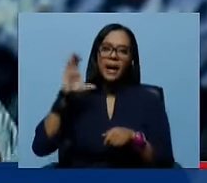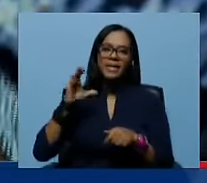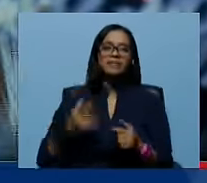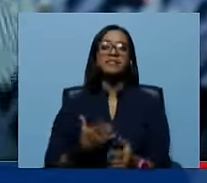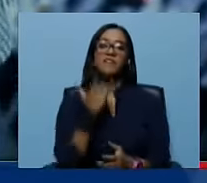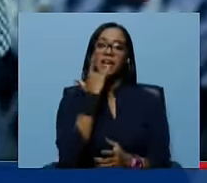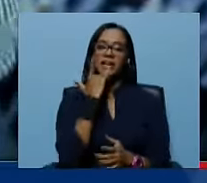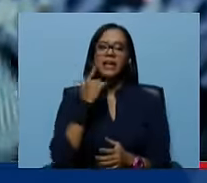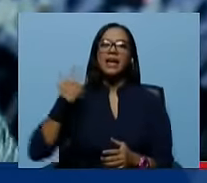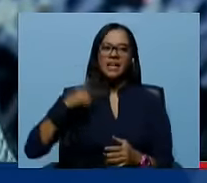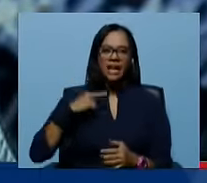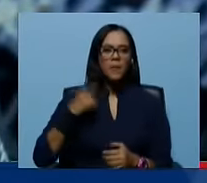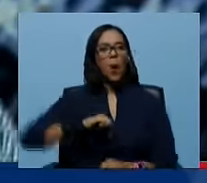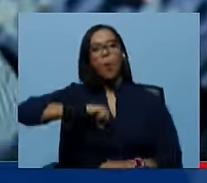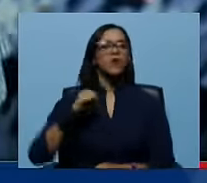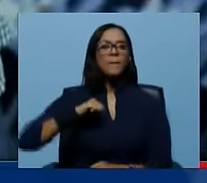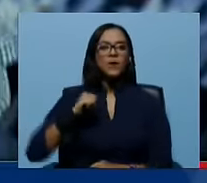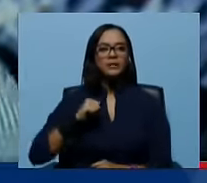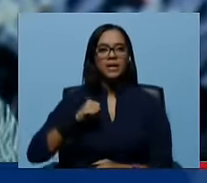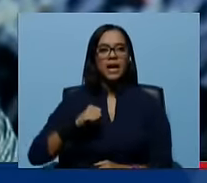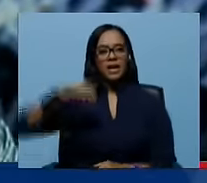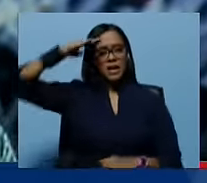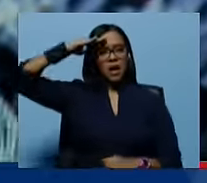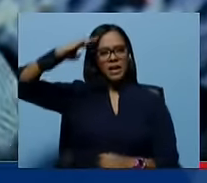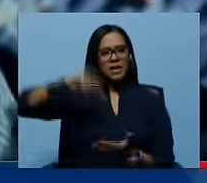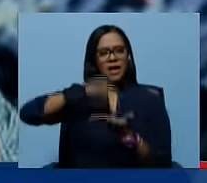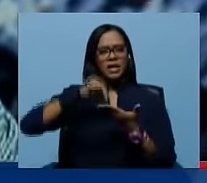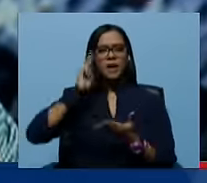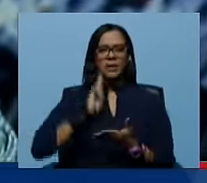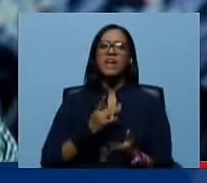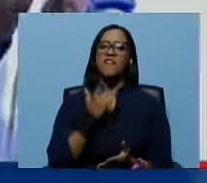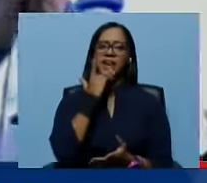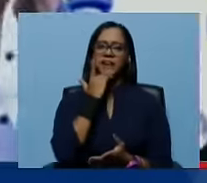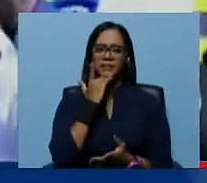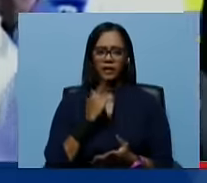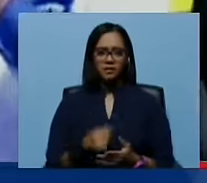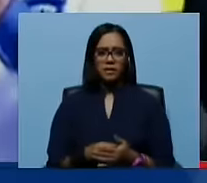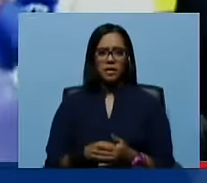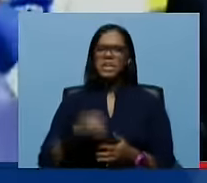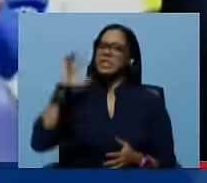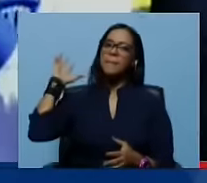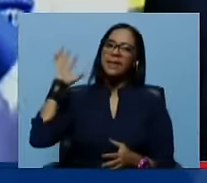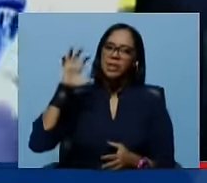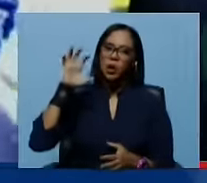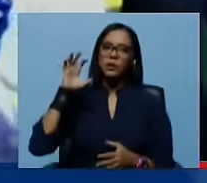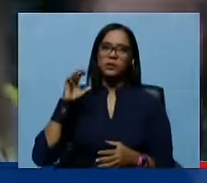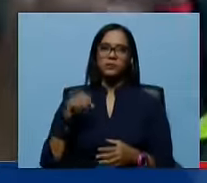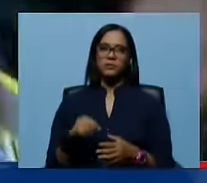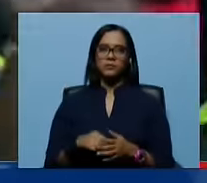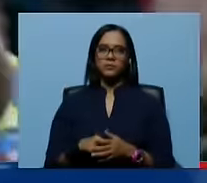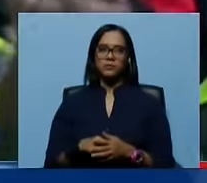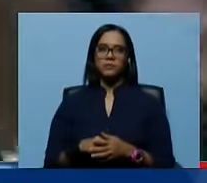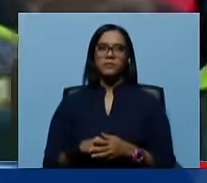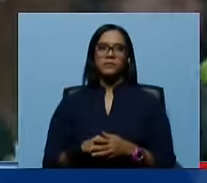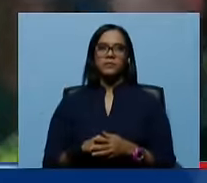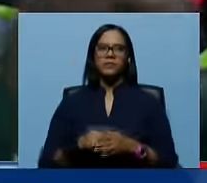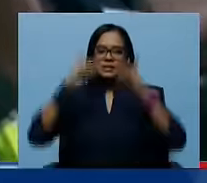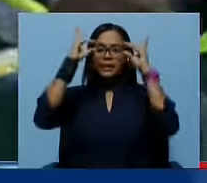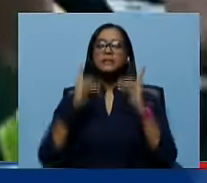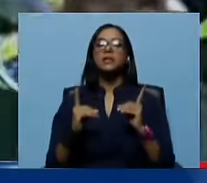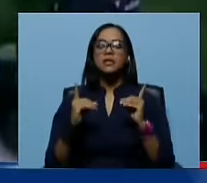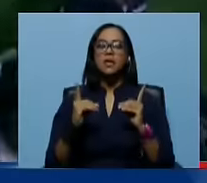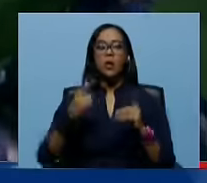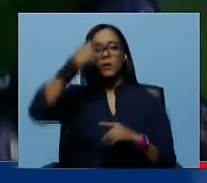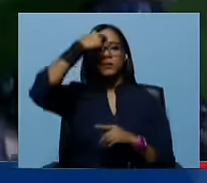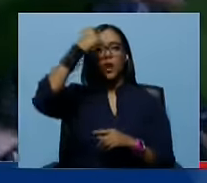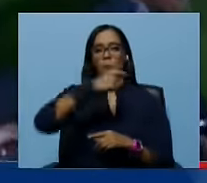valientes y tenemos una policía y una Fuerza Armada Nacional de valientes, de patriotas, decididos, de un